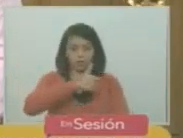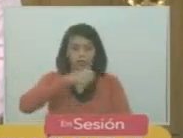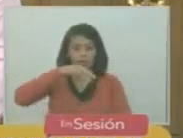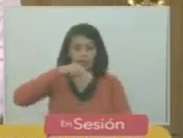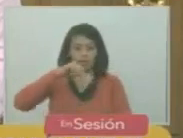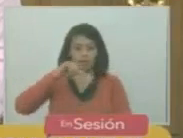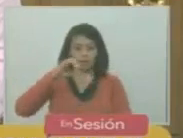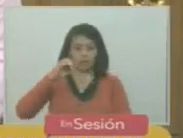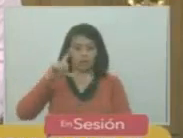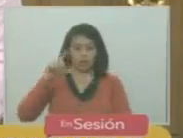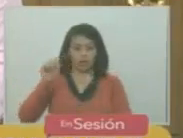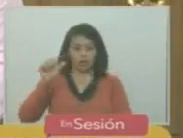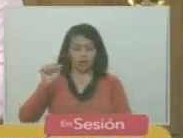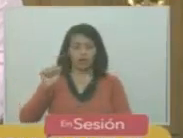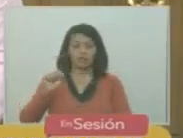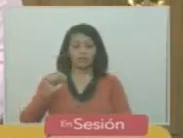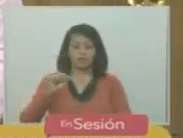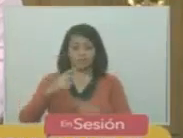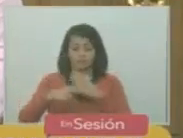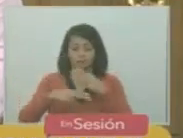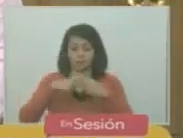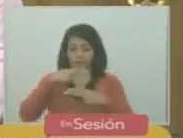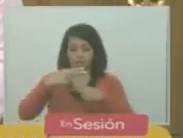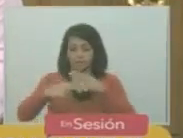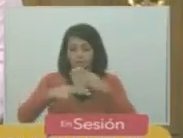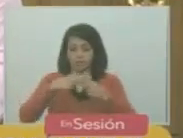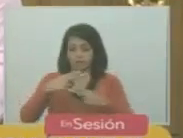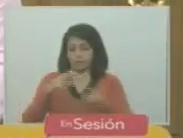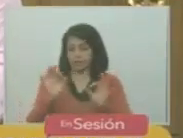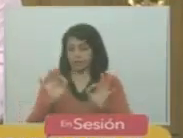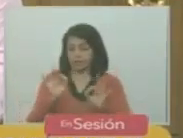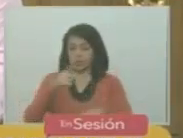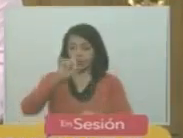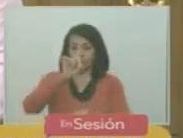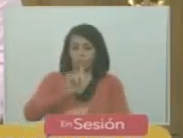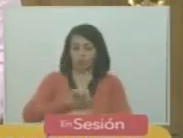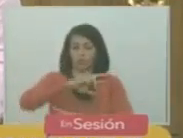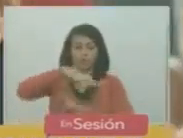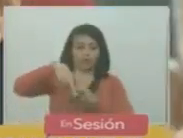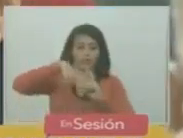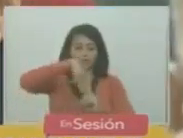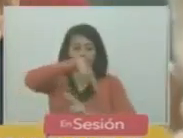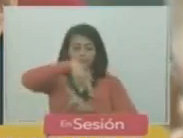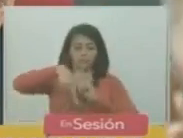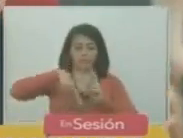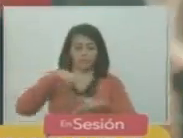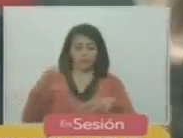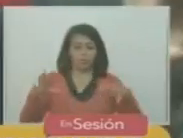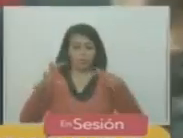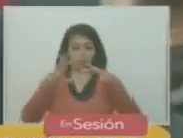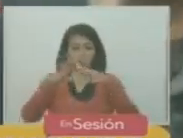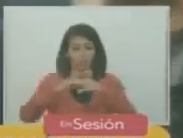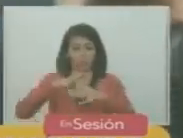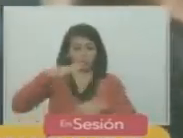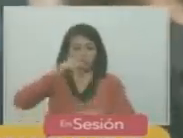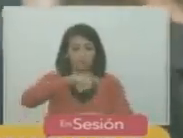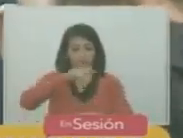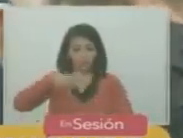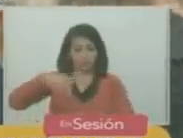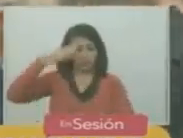Nicolás Briceño. Su legado, esencia única revolucionaria en unión